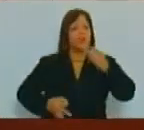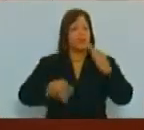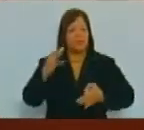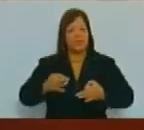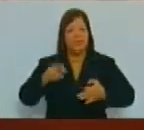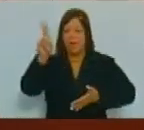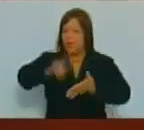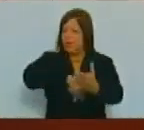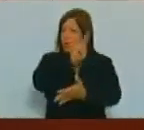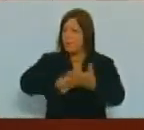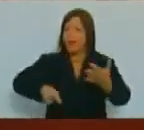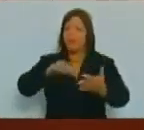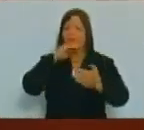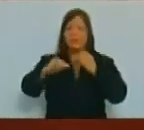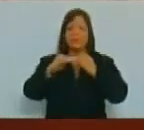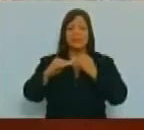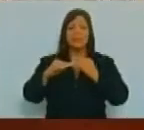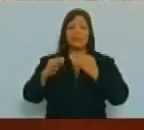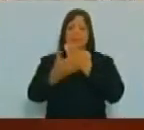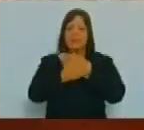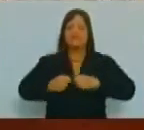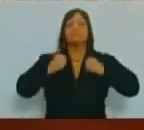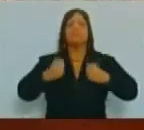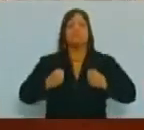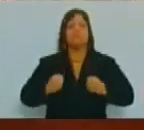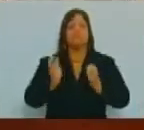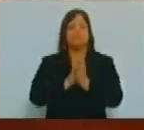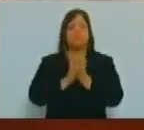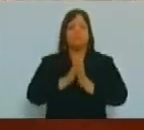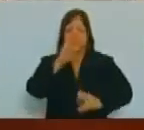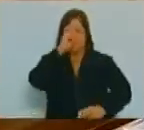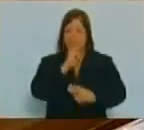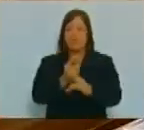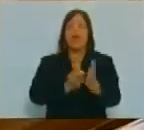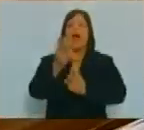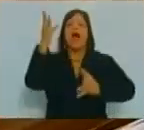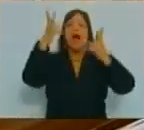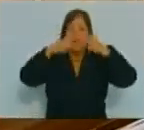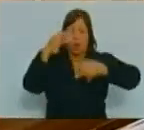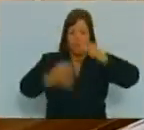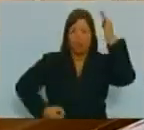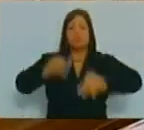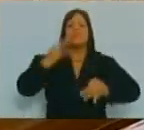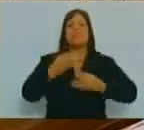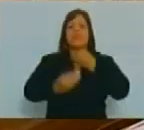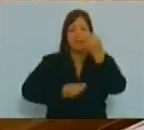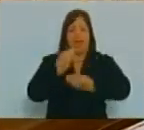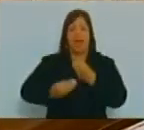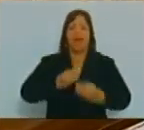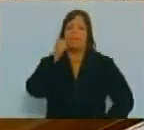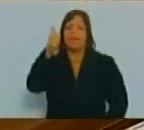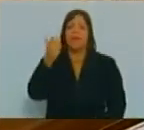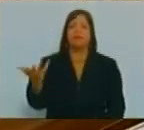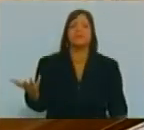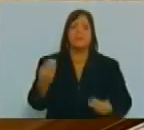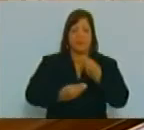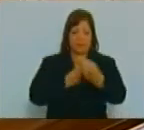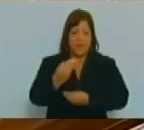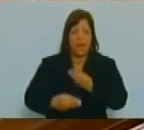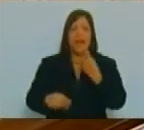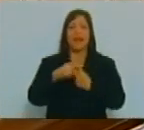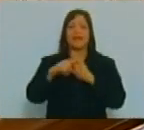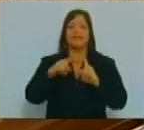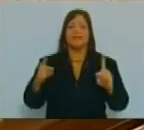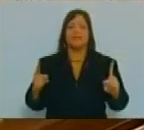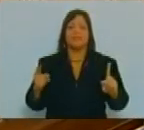impunidad encantado que sea decente a la administración de justicia por qué